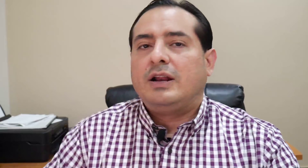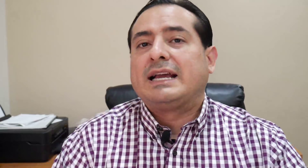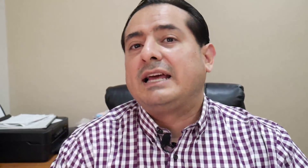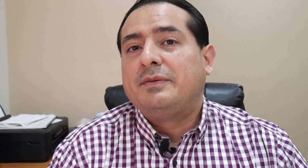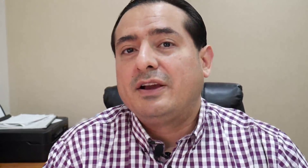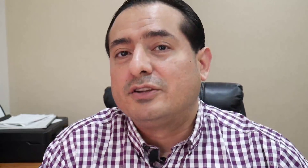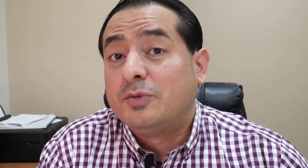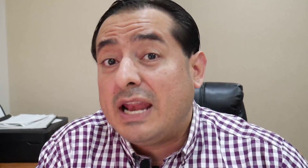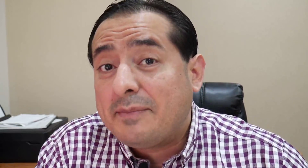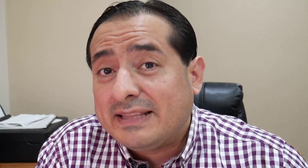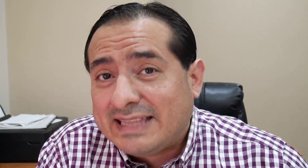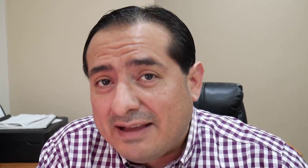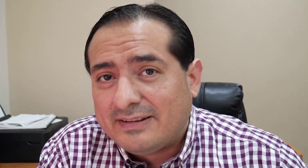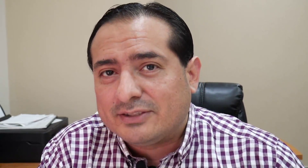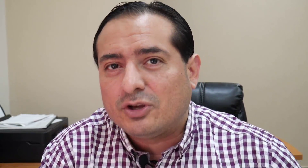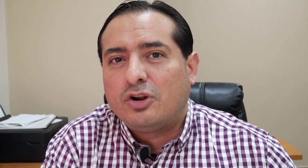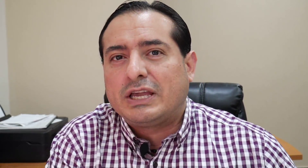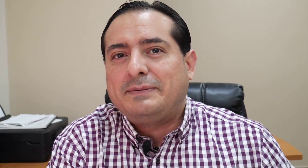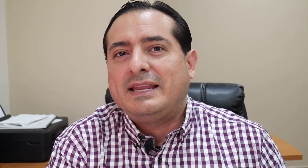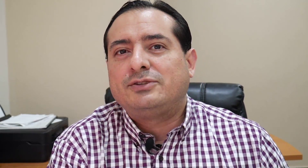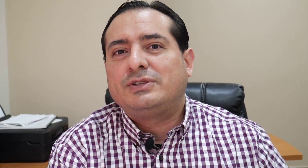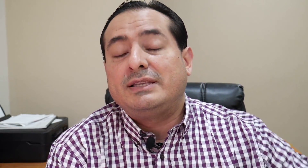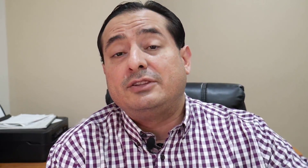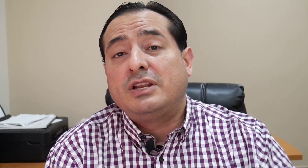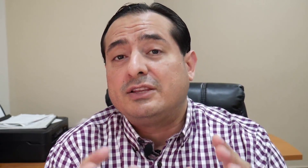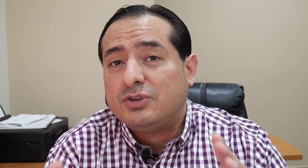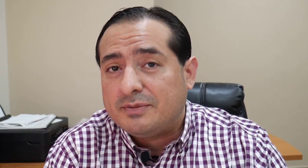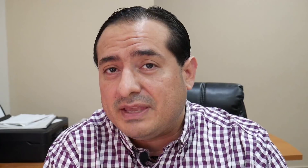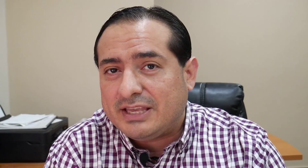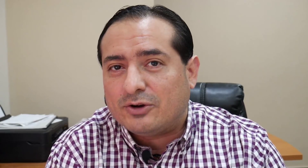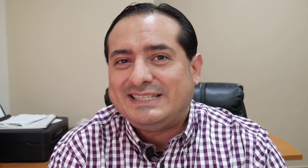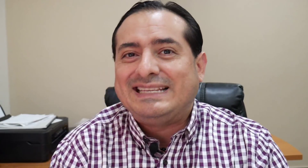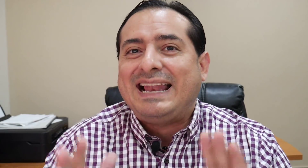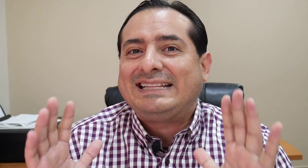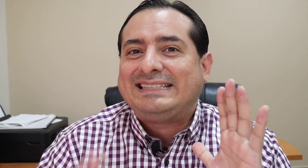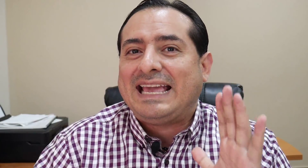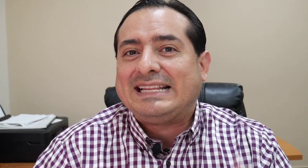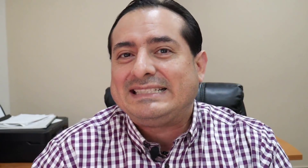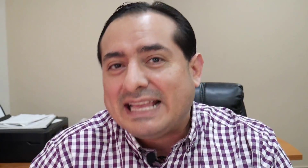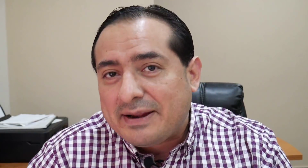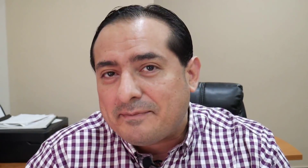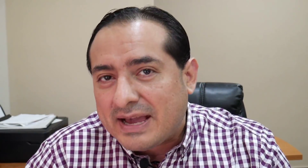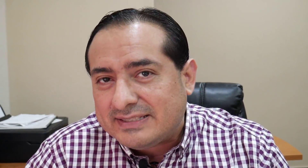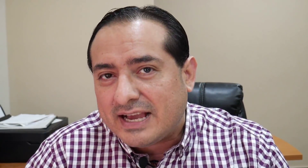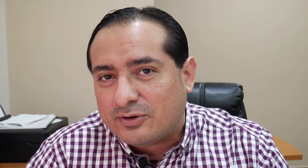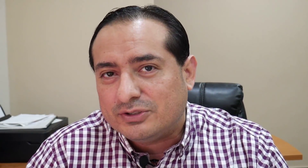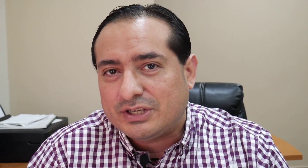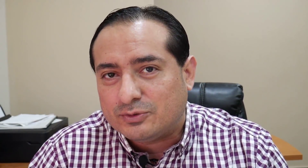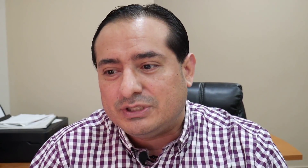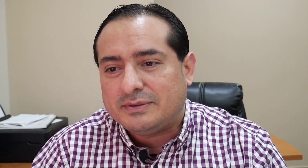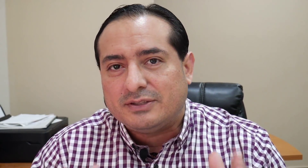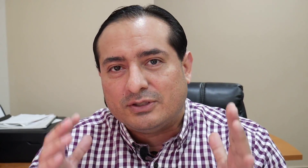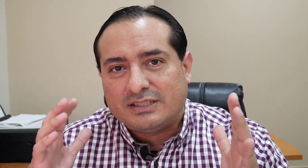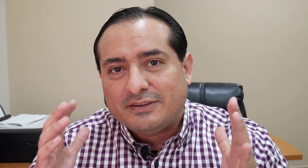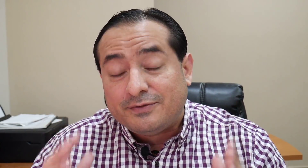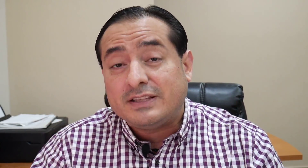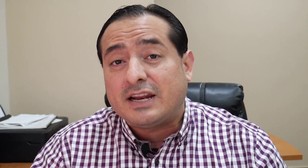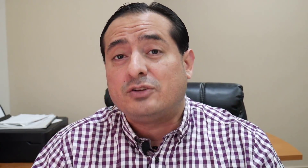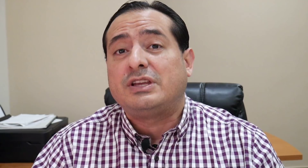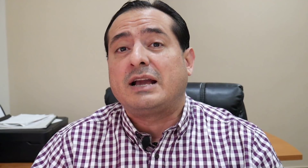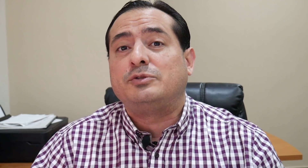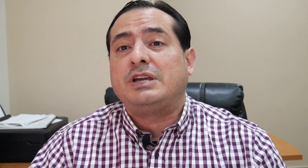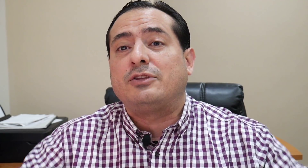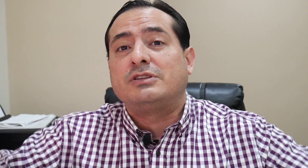hola qué tal amigos muy lamentable todo lo que viene sucediendo en la ciudad de mexico ya es la tercera marcha consecutiva en donde se